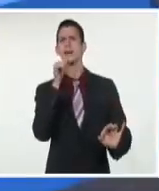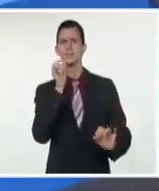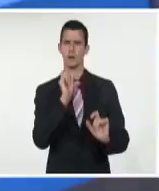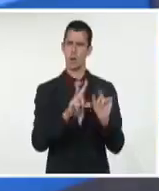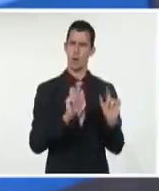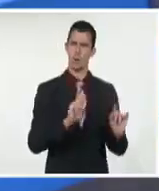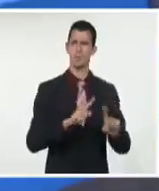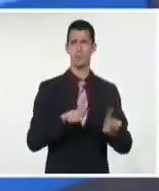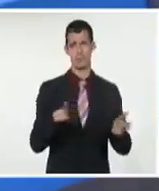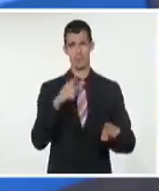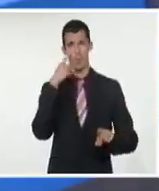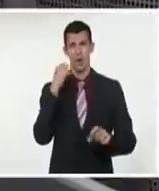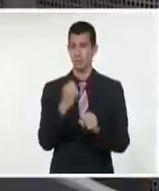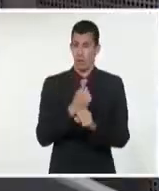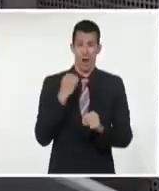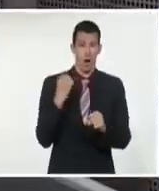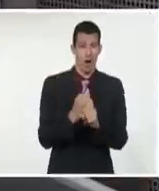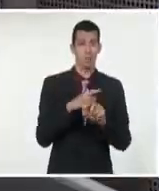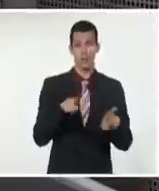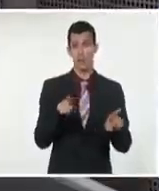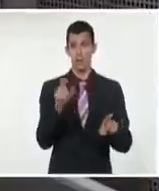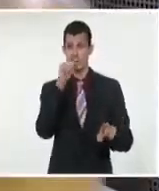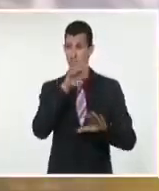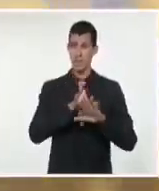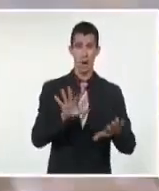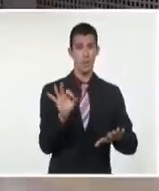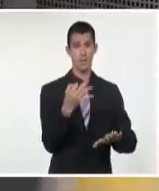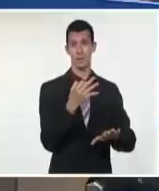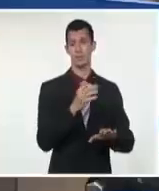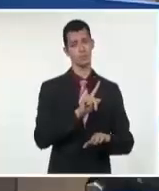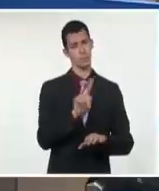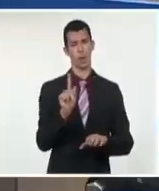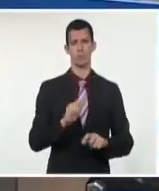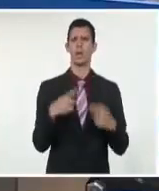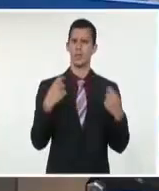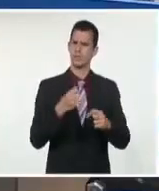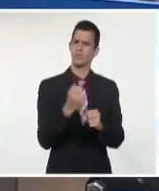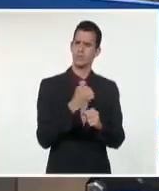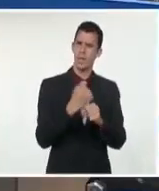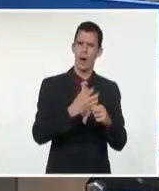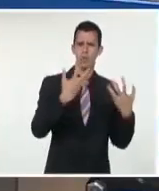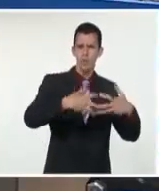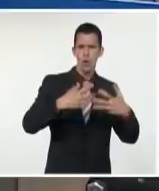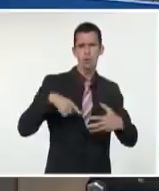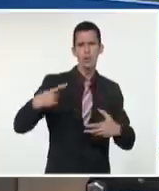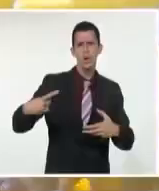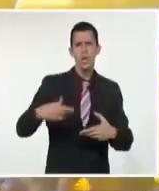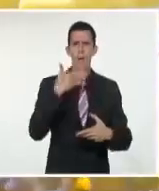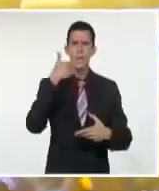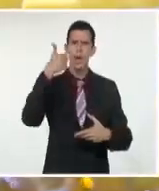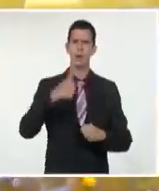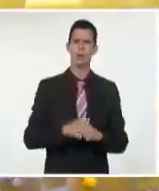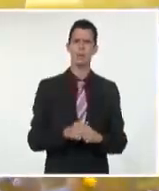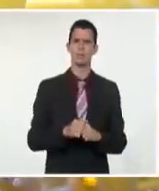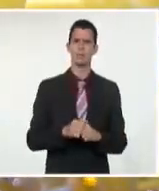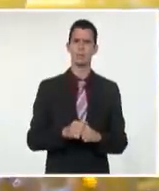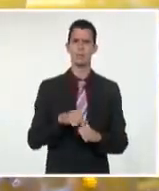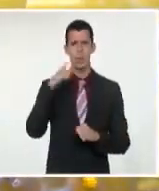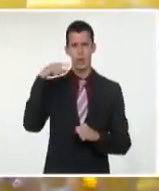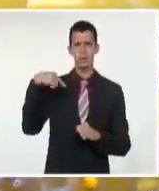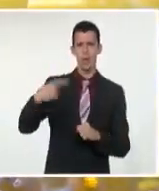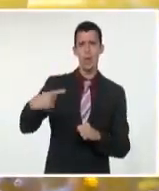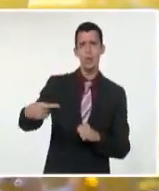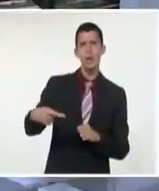pesar del esfuerzo, aún no es óptimo el funcionamiento de la línea de producción, hoy a menos del 40% de la capacidad instalada, y